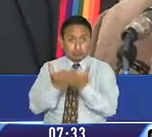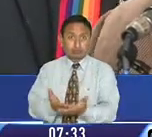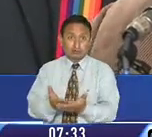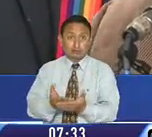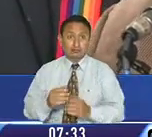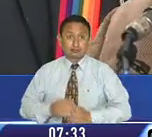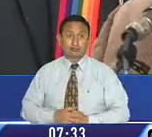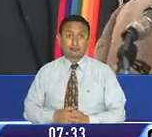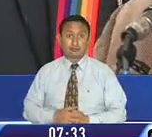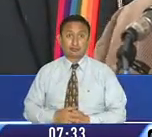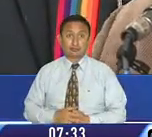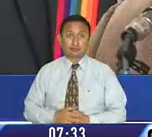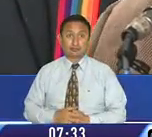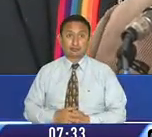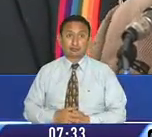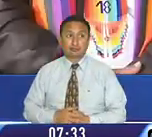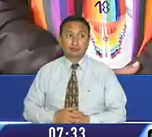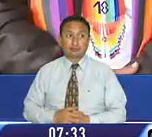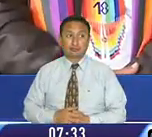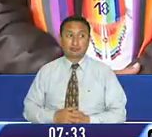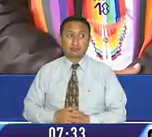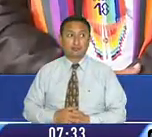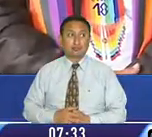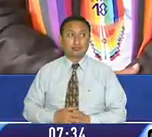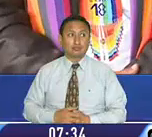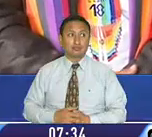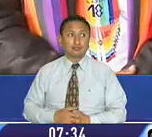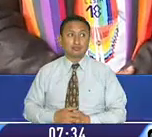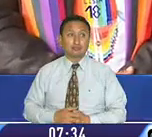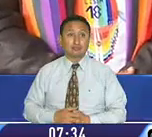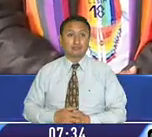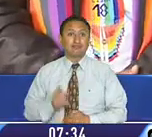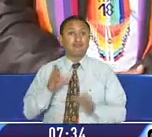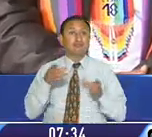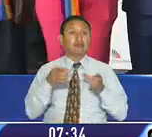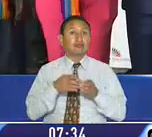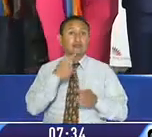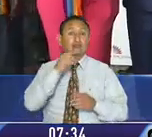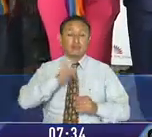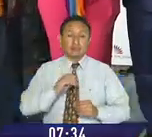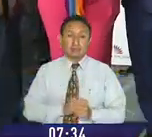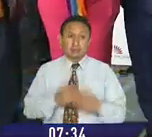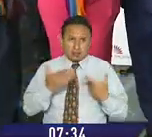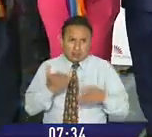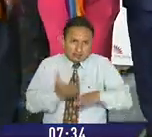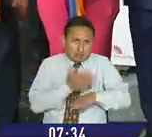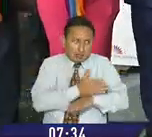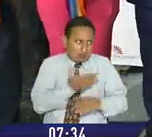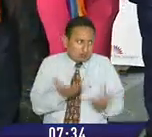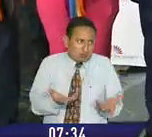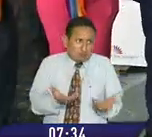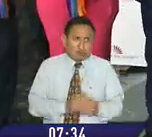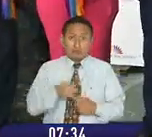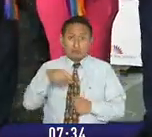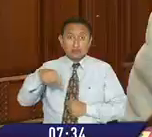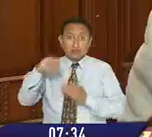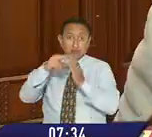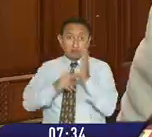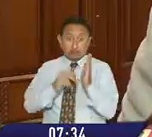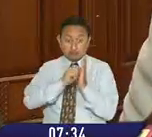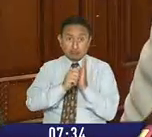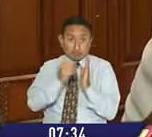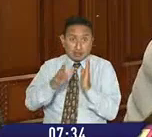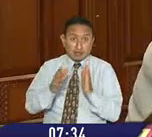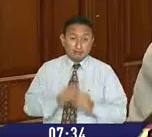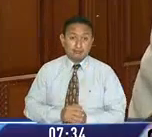inicialmente en el primer debate de la ley. Punto de vista que desde la comisión se menciona ya fue tratado e incluso incorporado en el texto. Tenemos